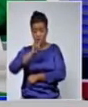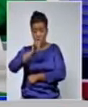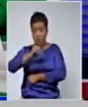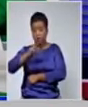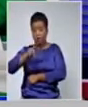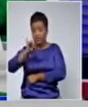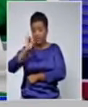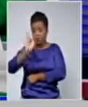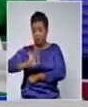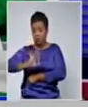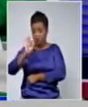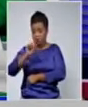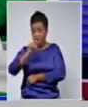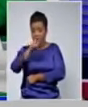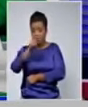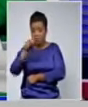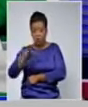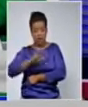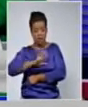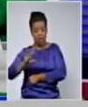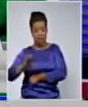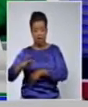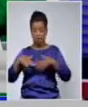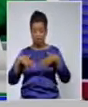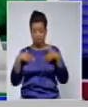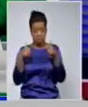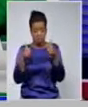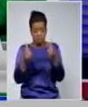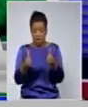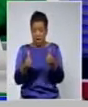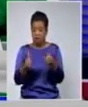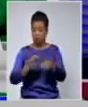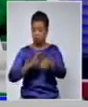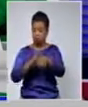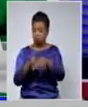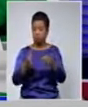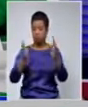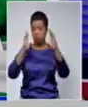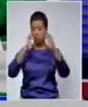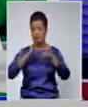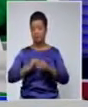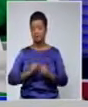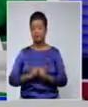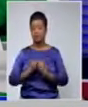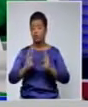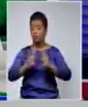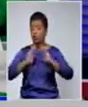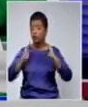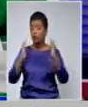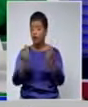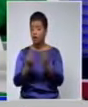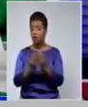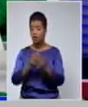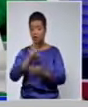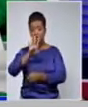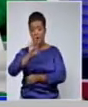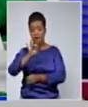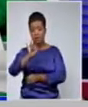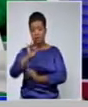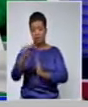en Cuba se han recuperado de la enfermedad. Estamos hablando de un total de